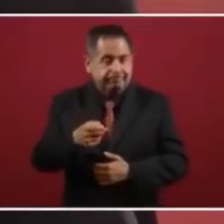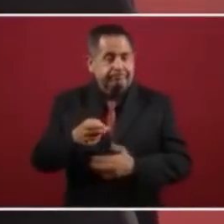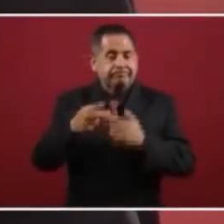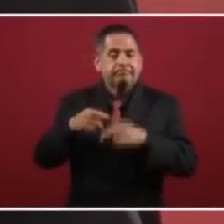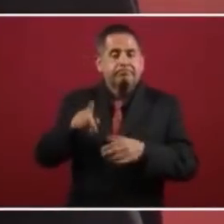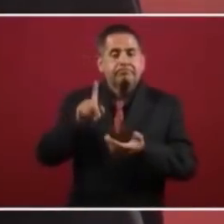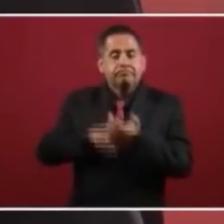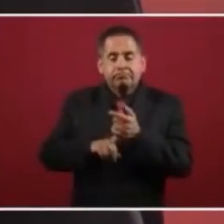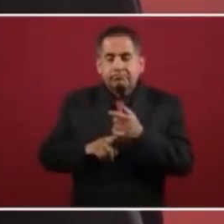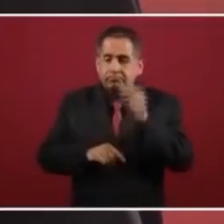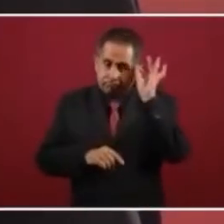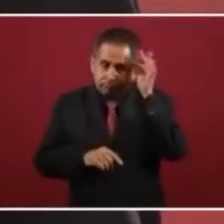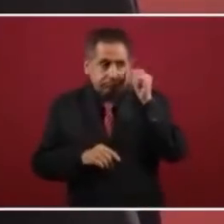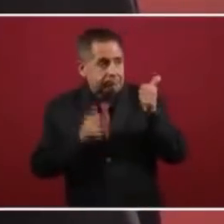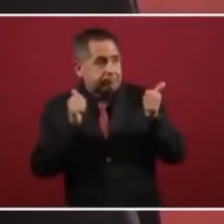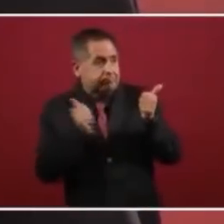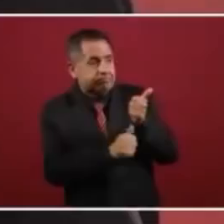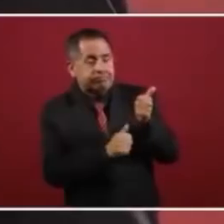empleados